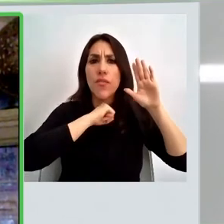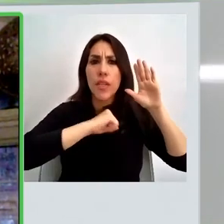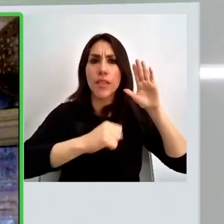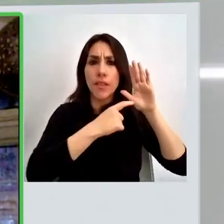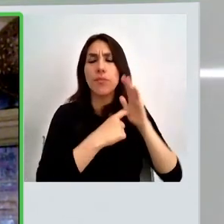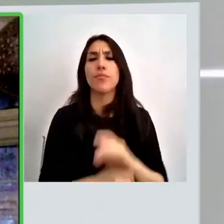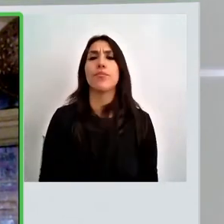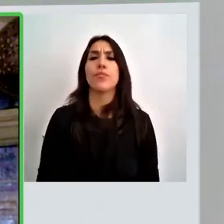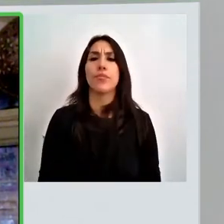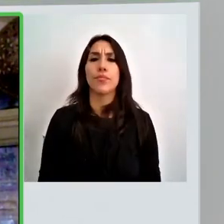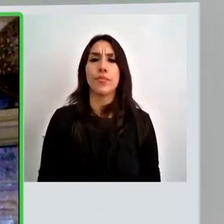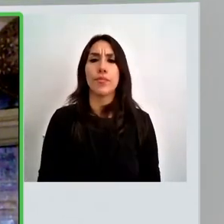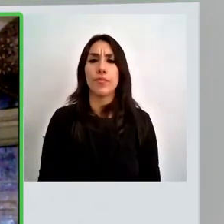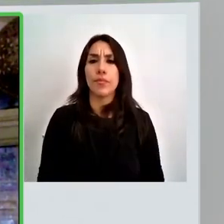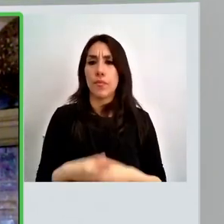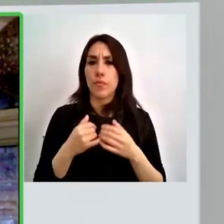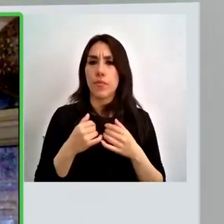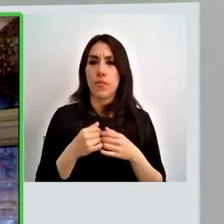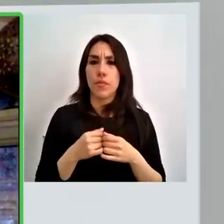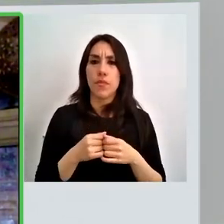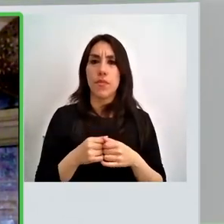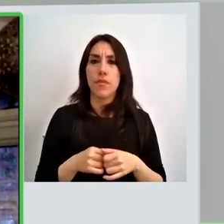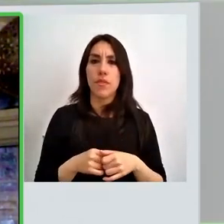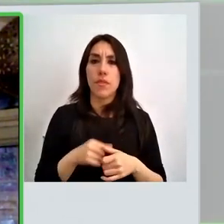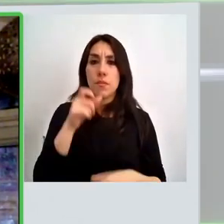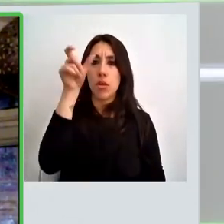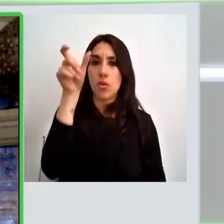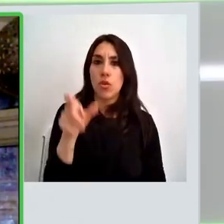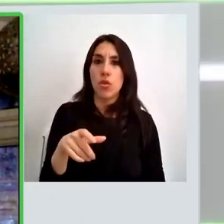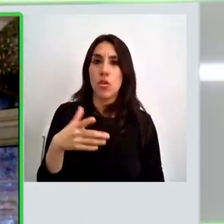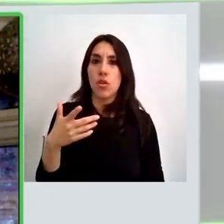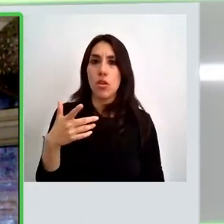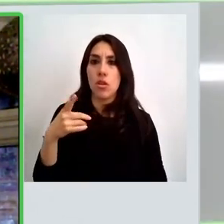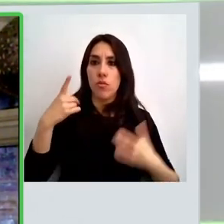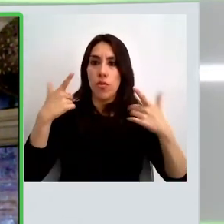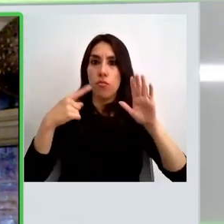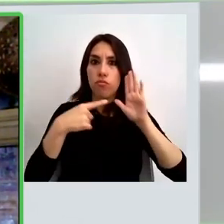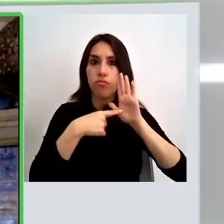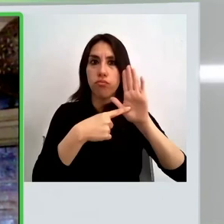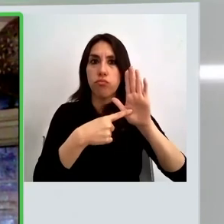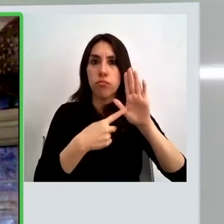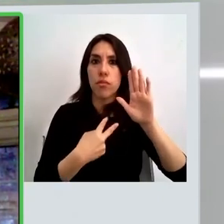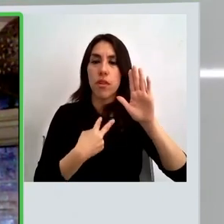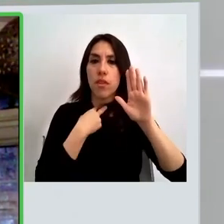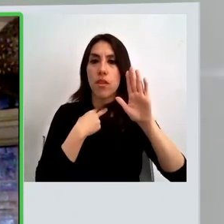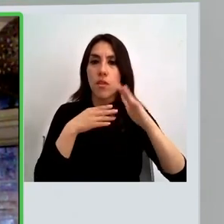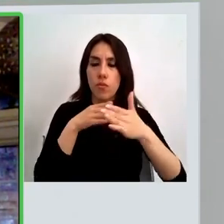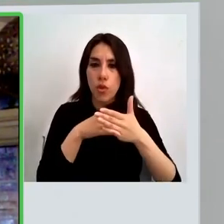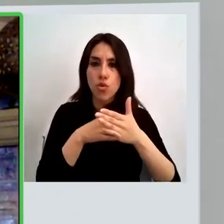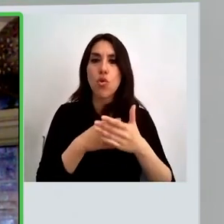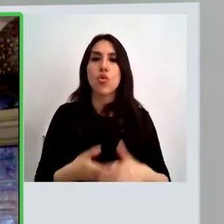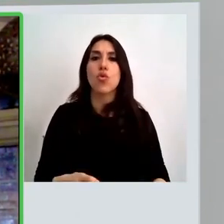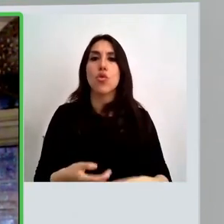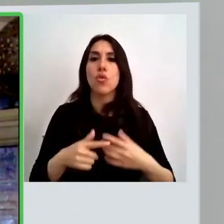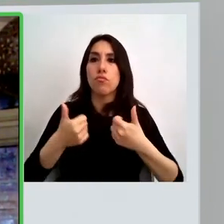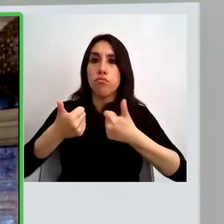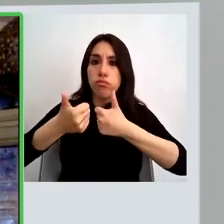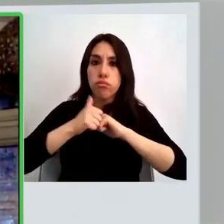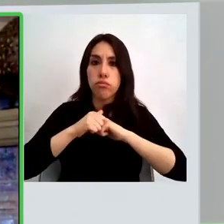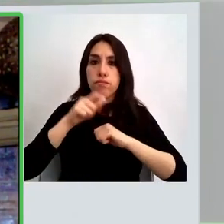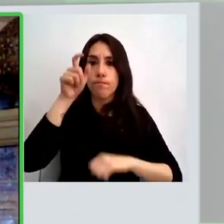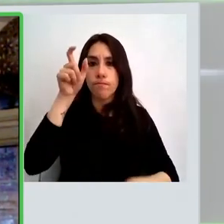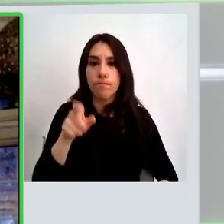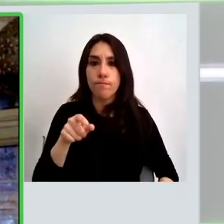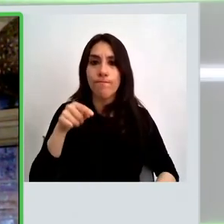y los que se ven más impactados por las barreras y los desafíos tienen que tener